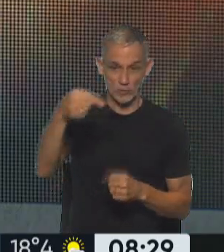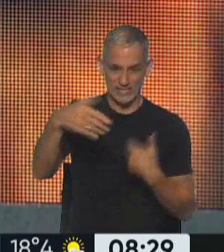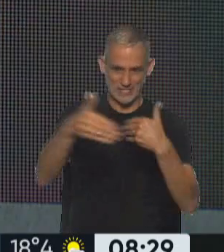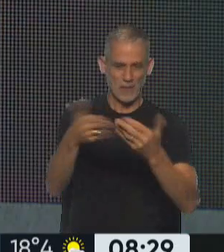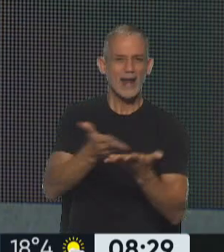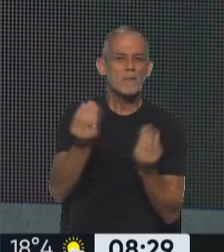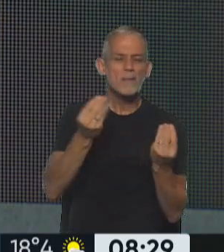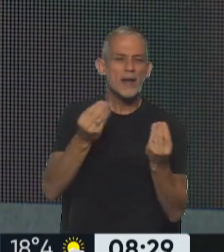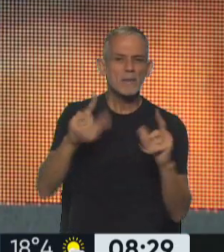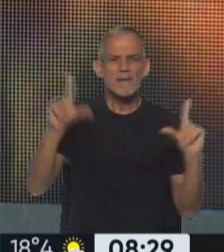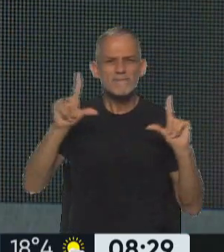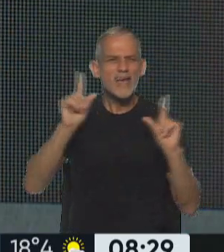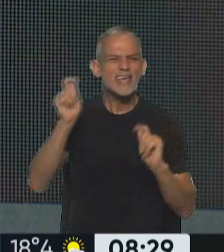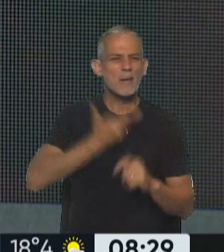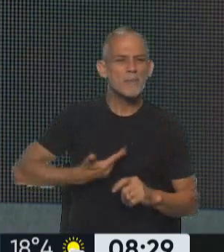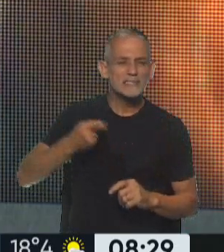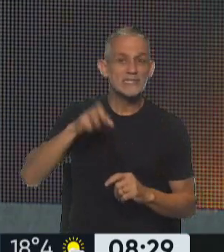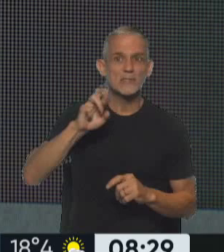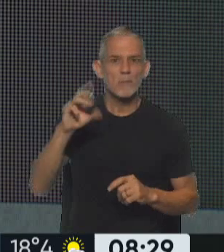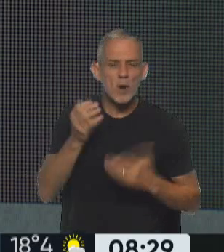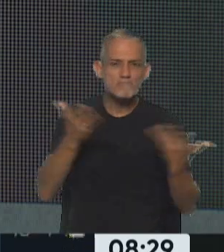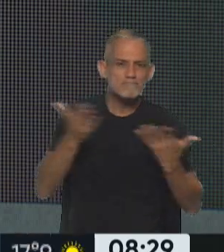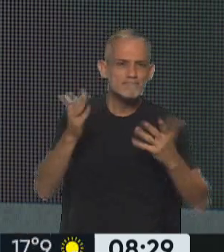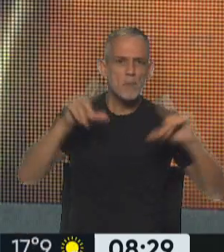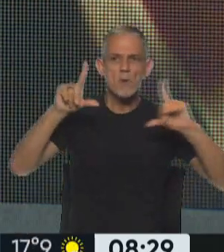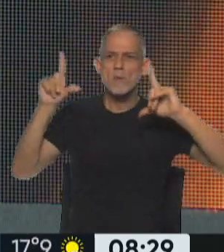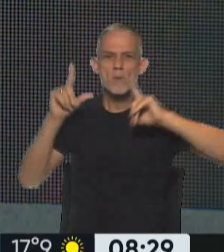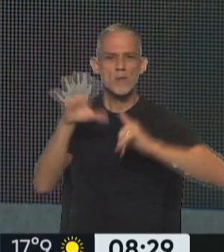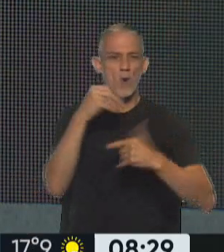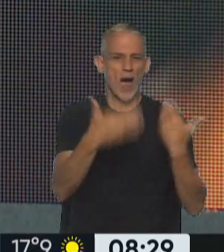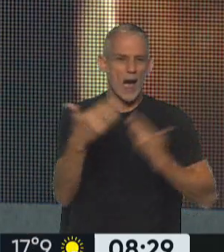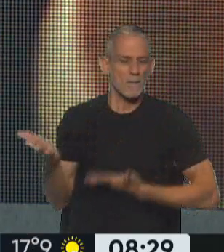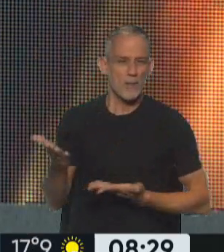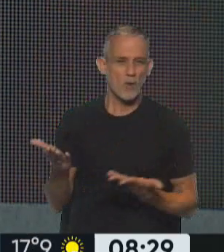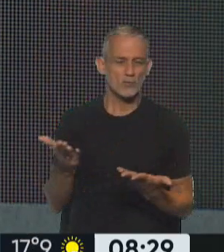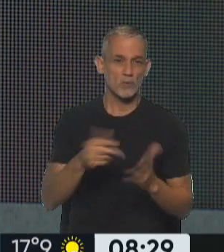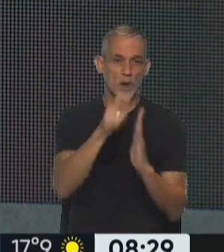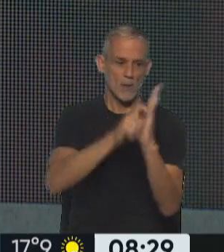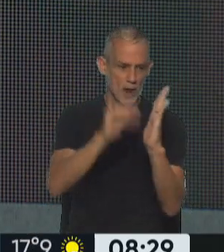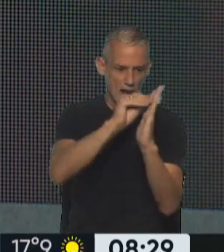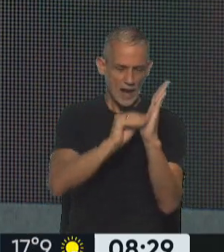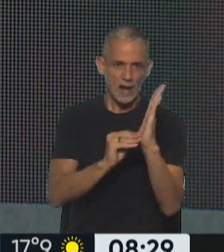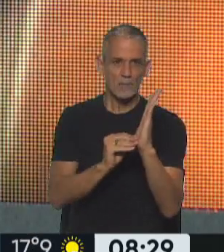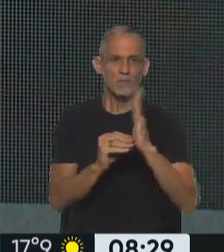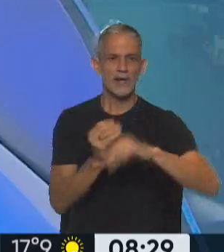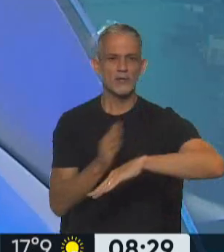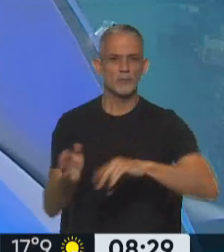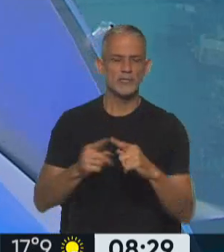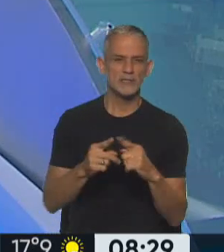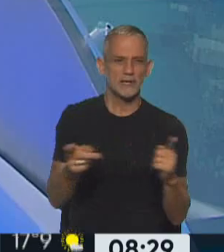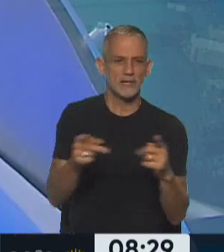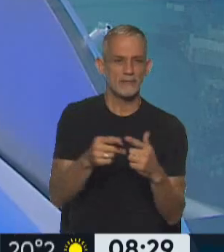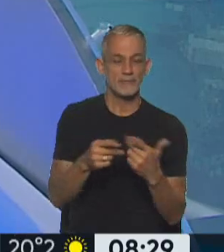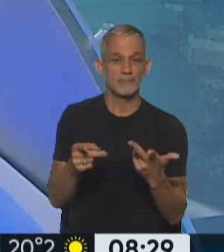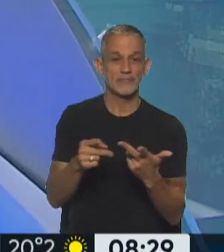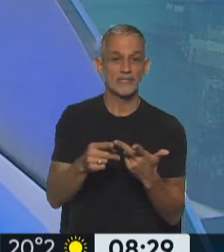pero que por lo menos a nivel campaña y a nivel candidato y precandidato tiene una lista variapinta en oficialismo y en oposición